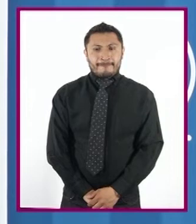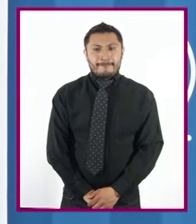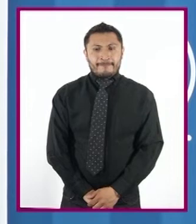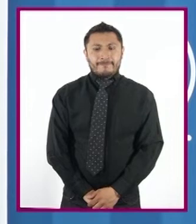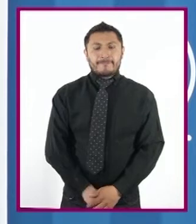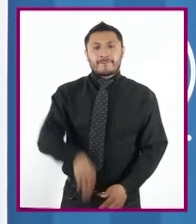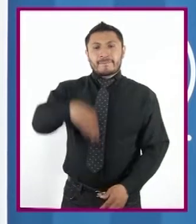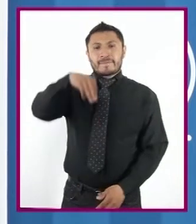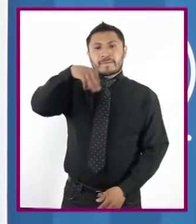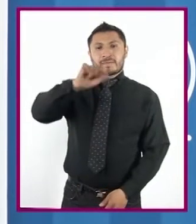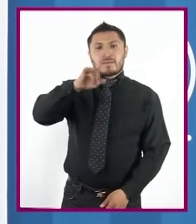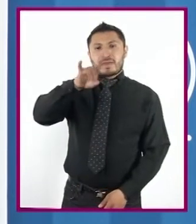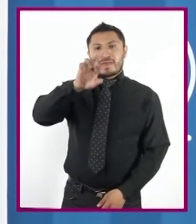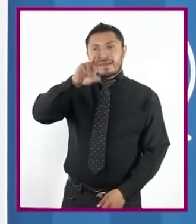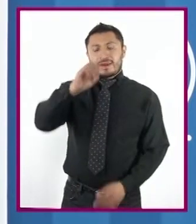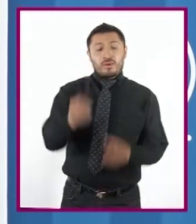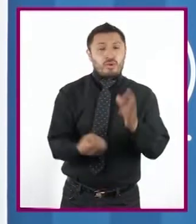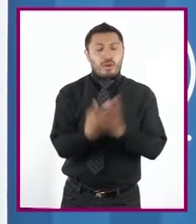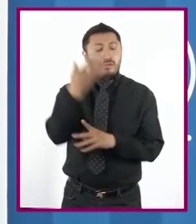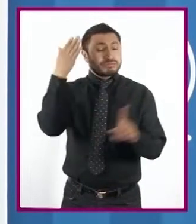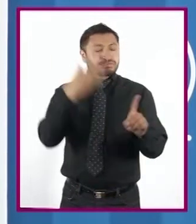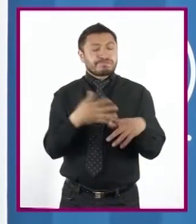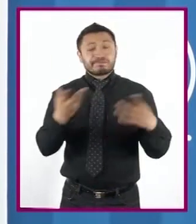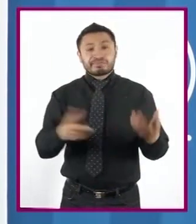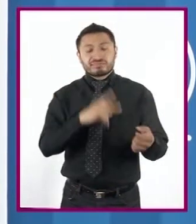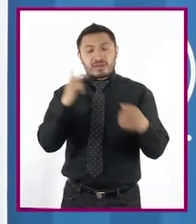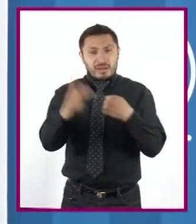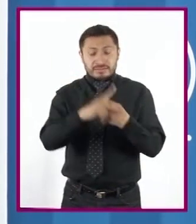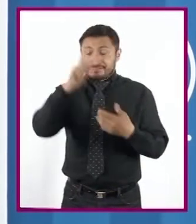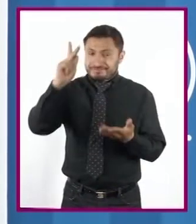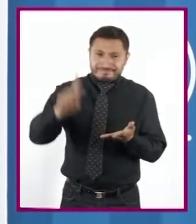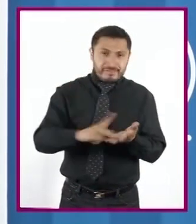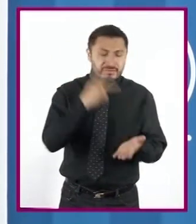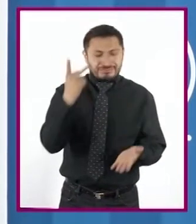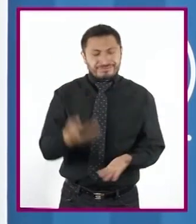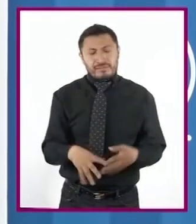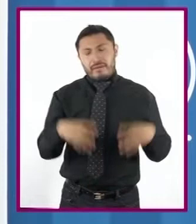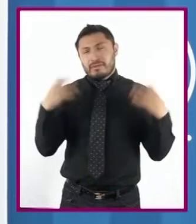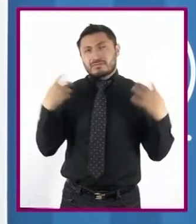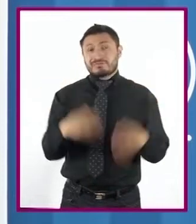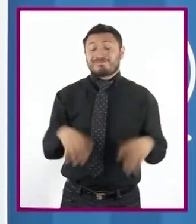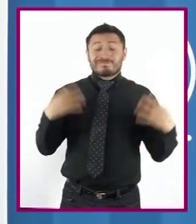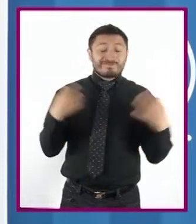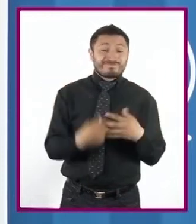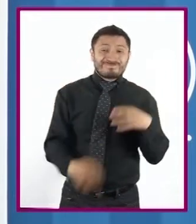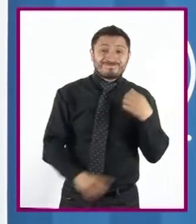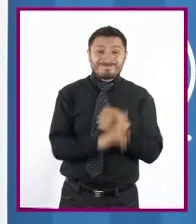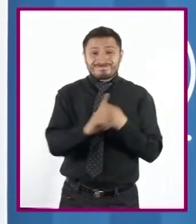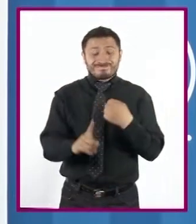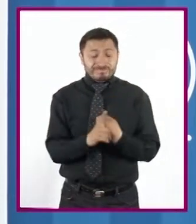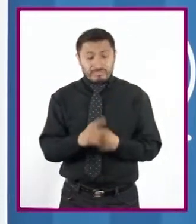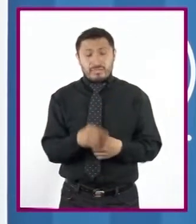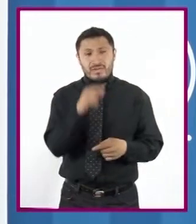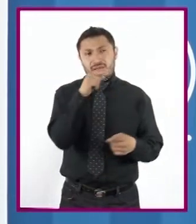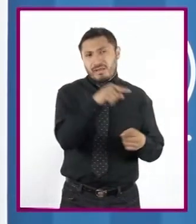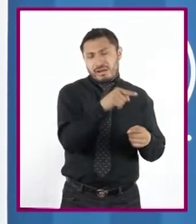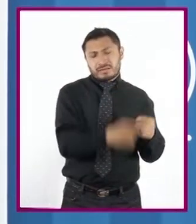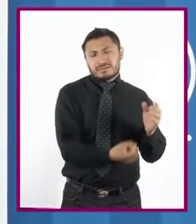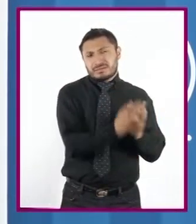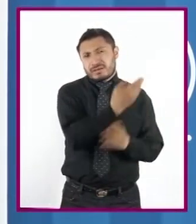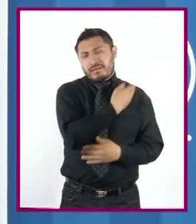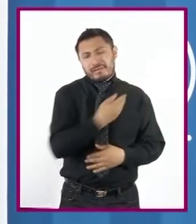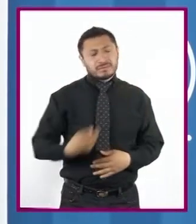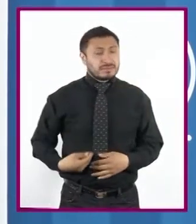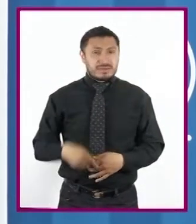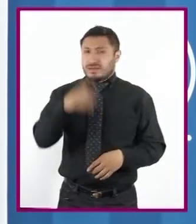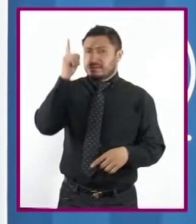Madero enfrentó otro gran reto, pues el país nuevamente se encontraba en gran tensión. Por una parte, el nuevo presidente se negó a